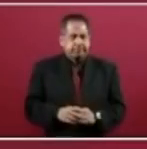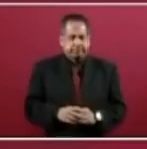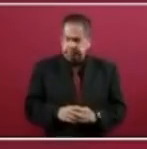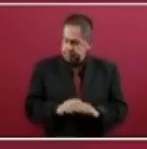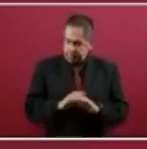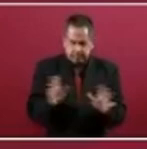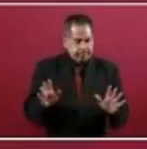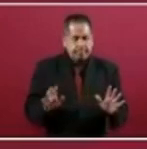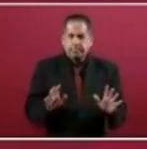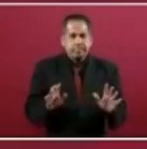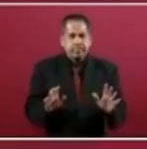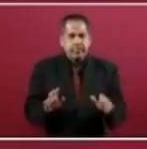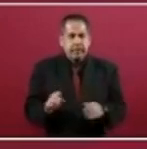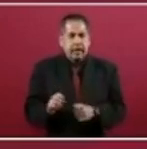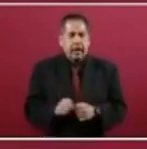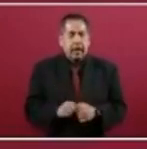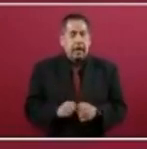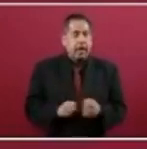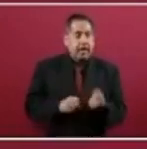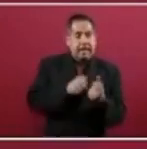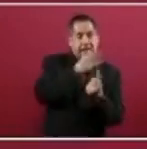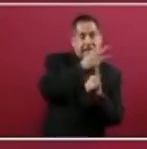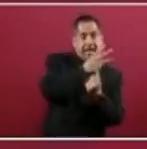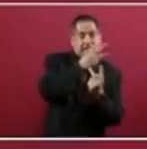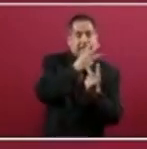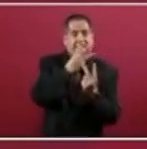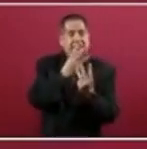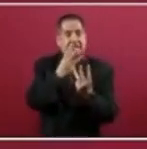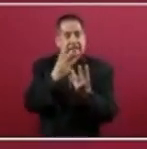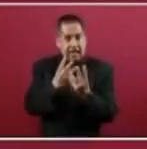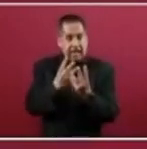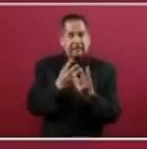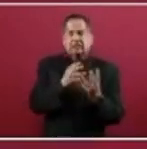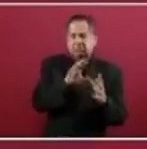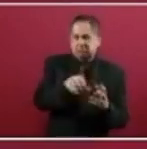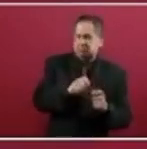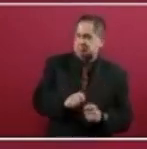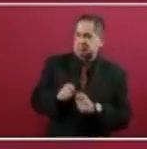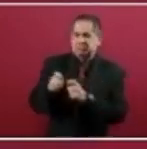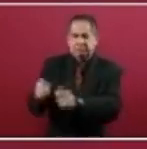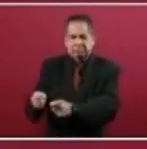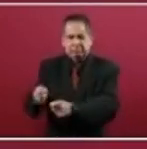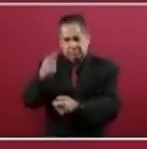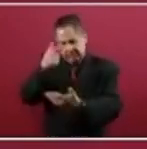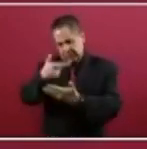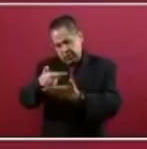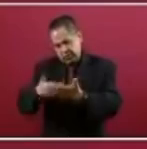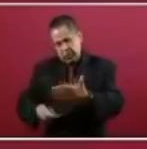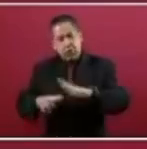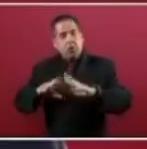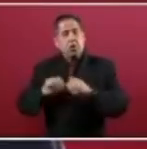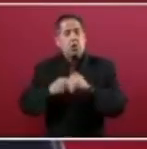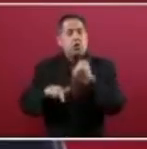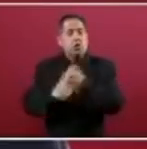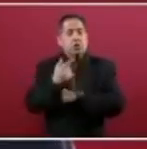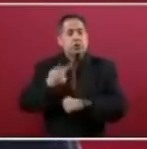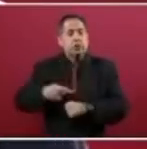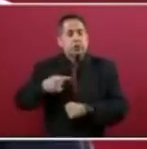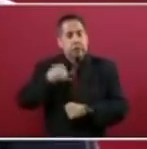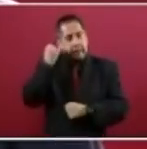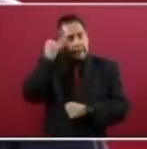envié 4 ternas para esta comisión